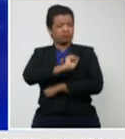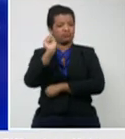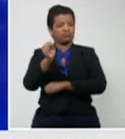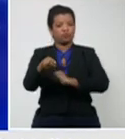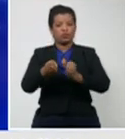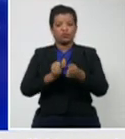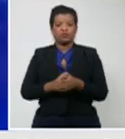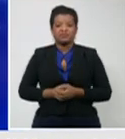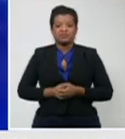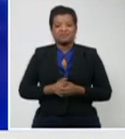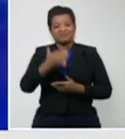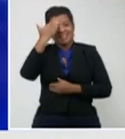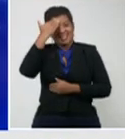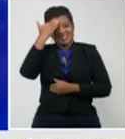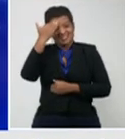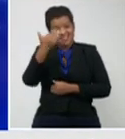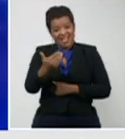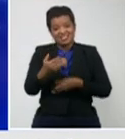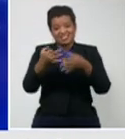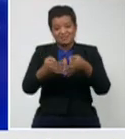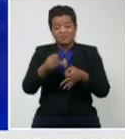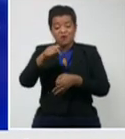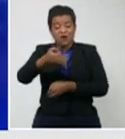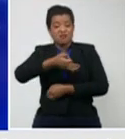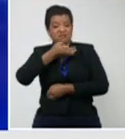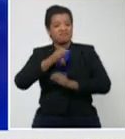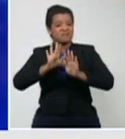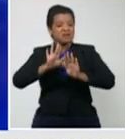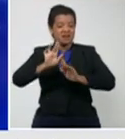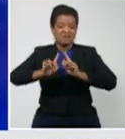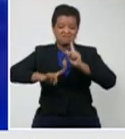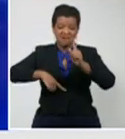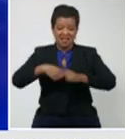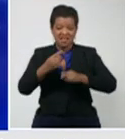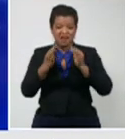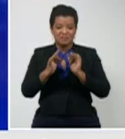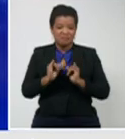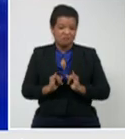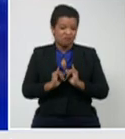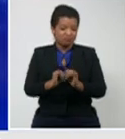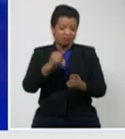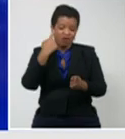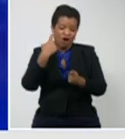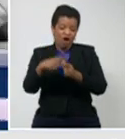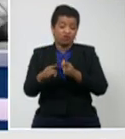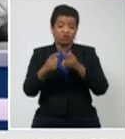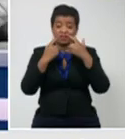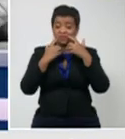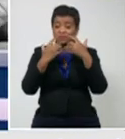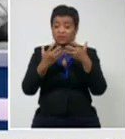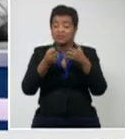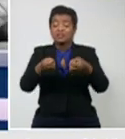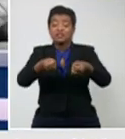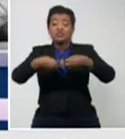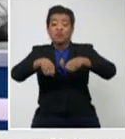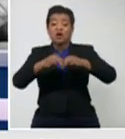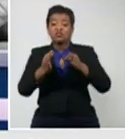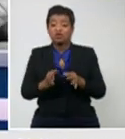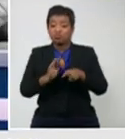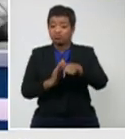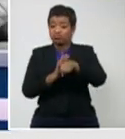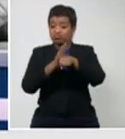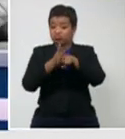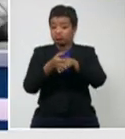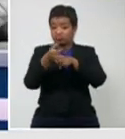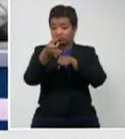Agradecerle su presencia hoy, lo esperamos mañana para seguir conociendo otros datos, la situación epidemiológica a partir del